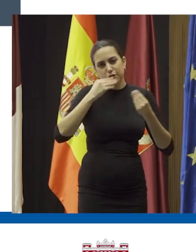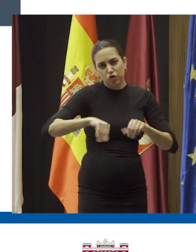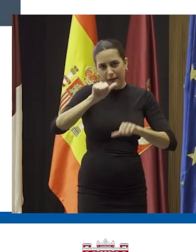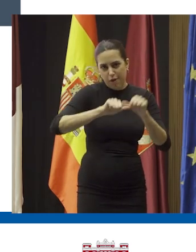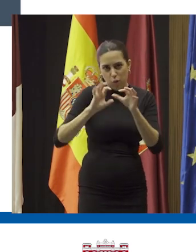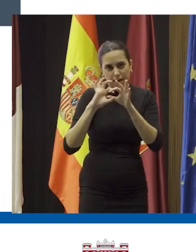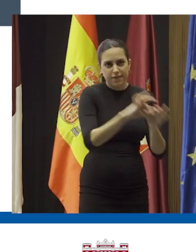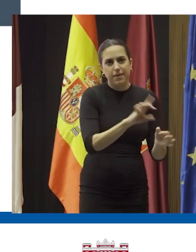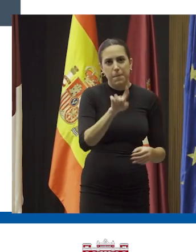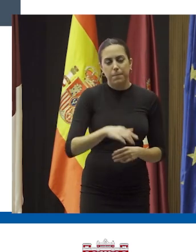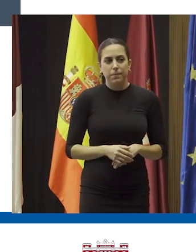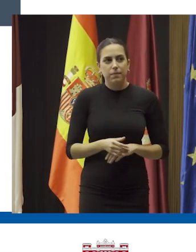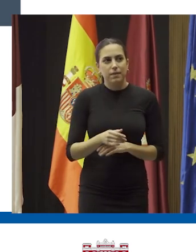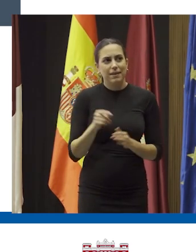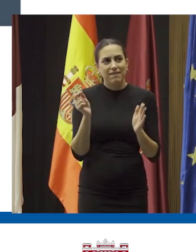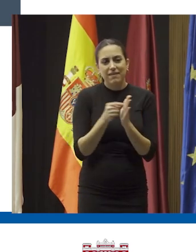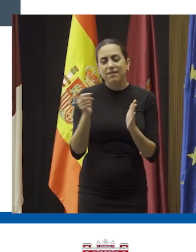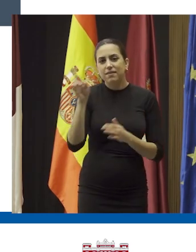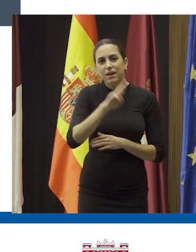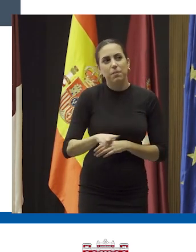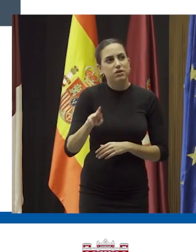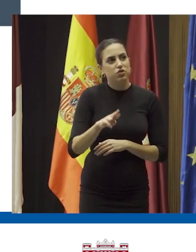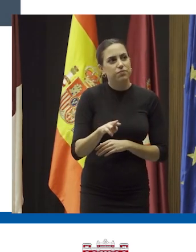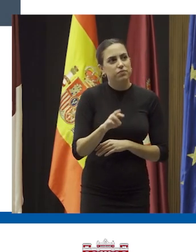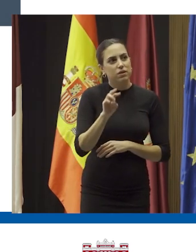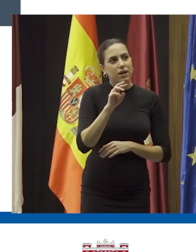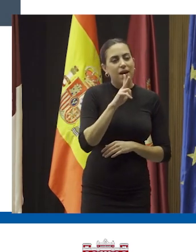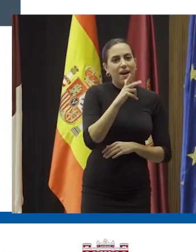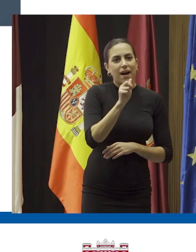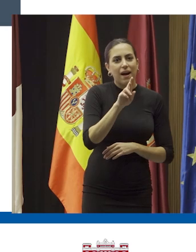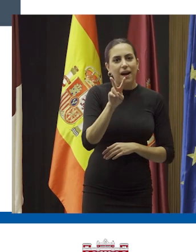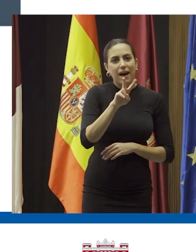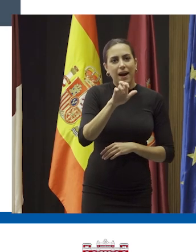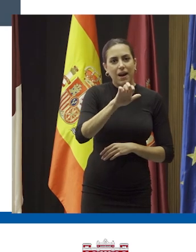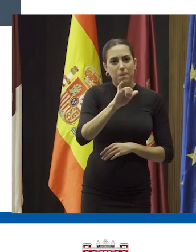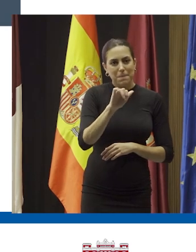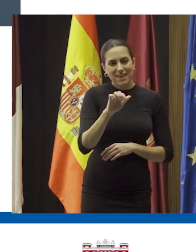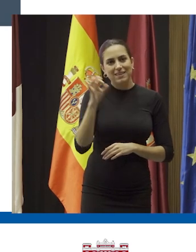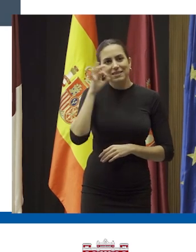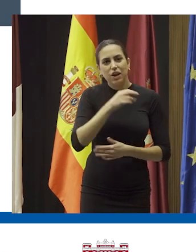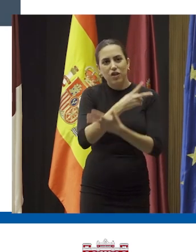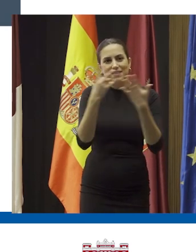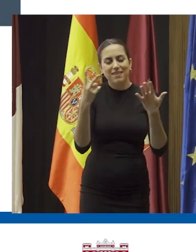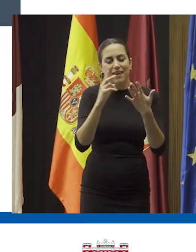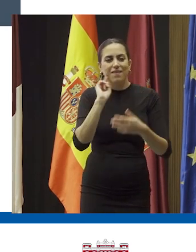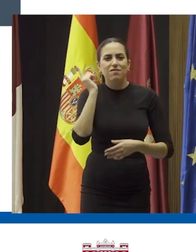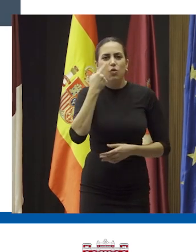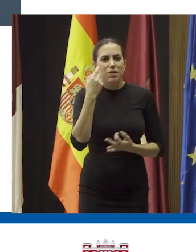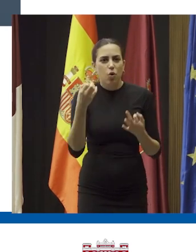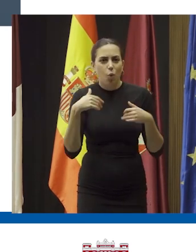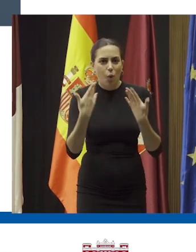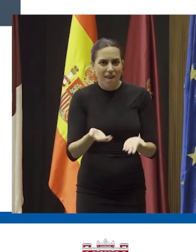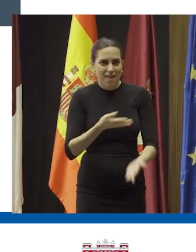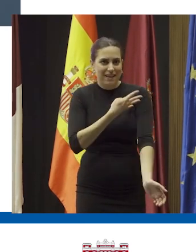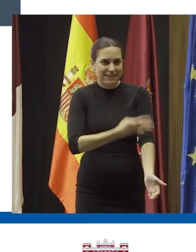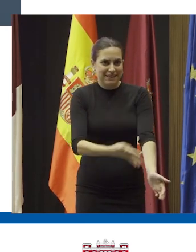Bueno, repaso rápidamente. William Harvey, siglo XVII, con el descubrimiento de la circulación sanguínea. Ya no era la